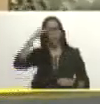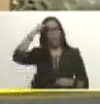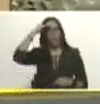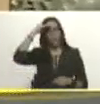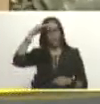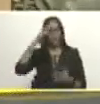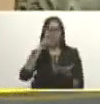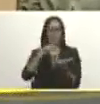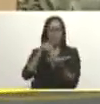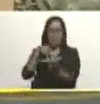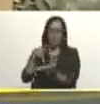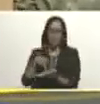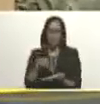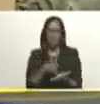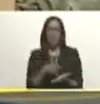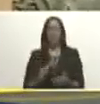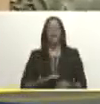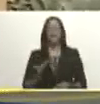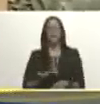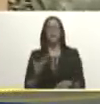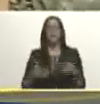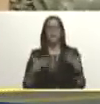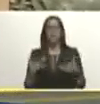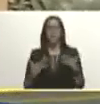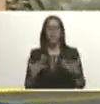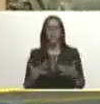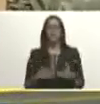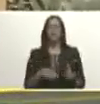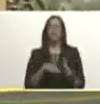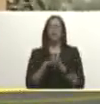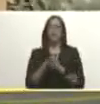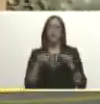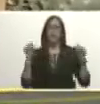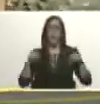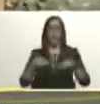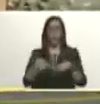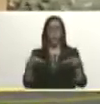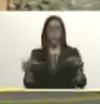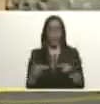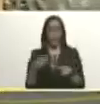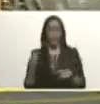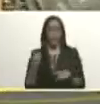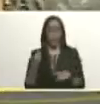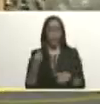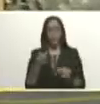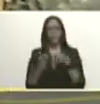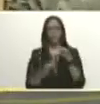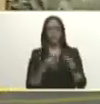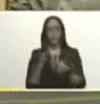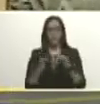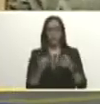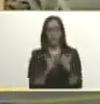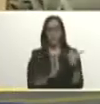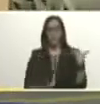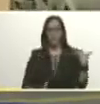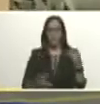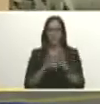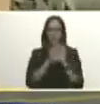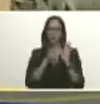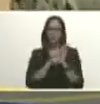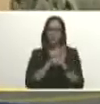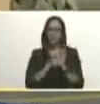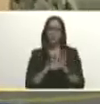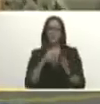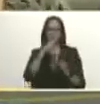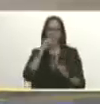en este importante acto central desarrollado en estos lugares. Como hemos comentado, el presidente constitucional